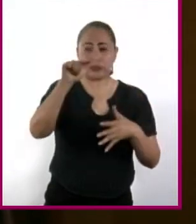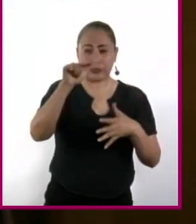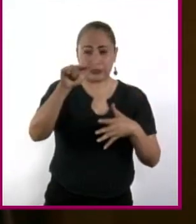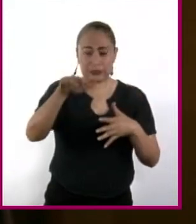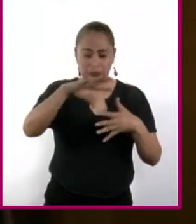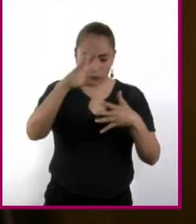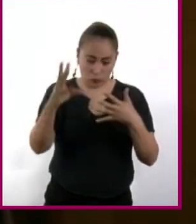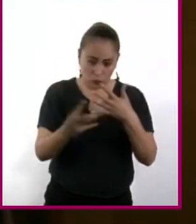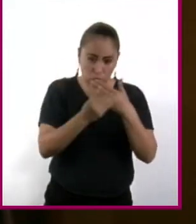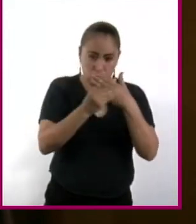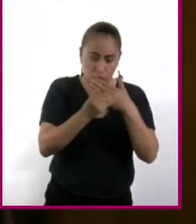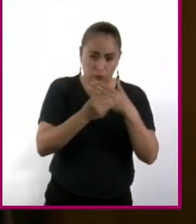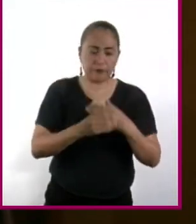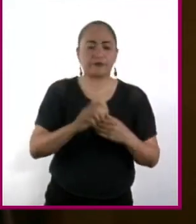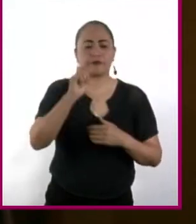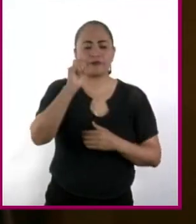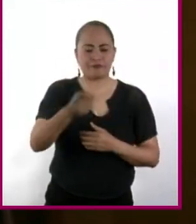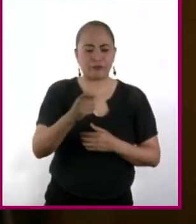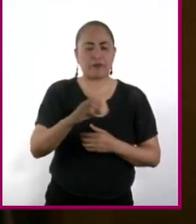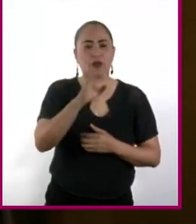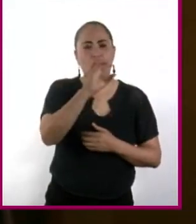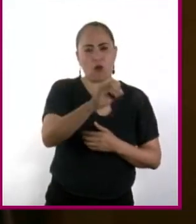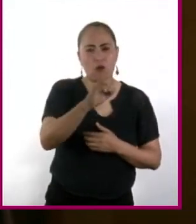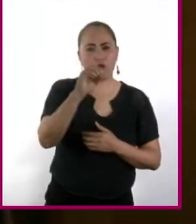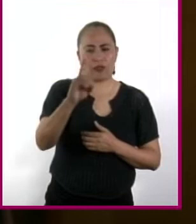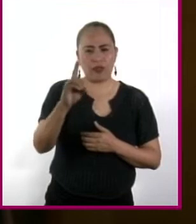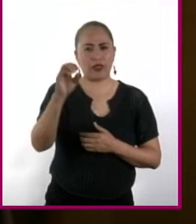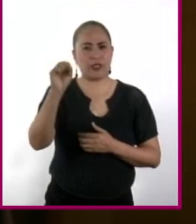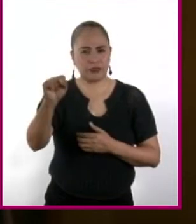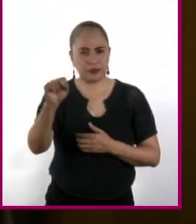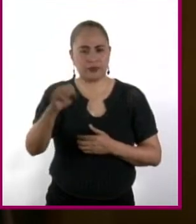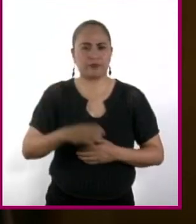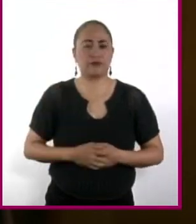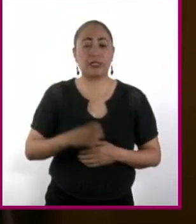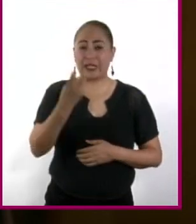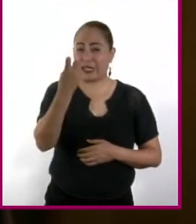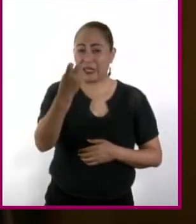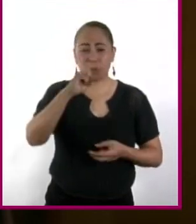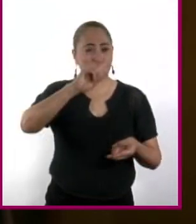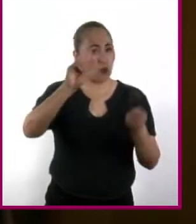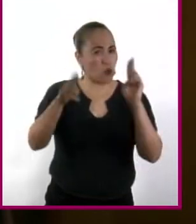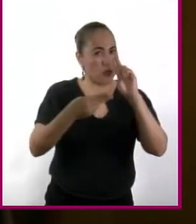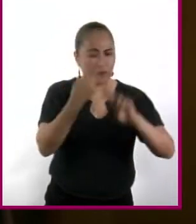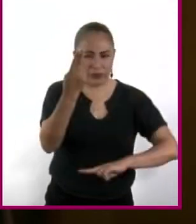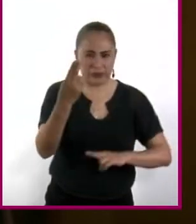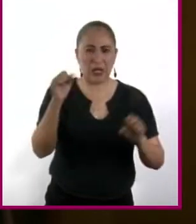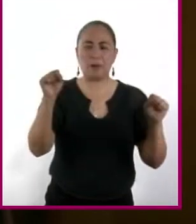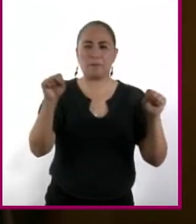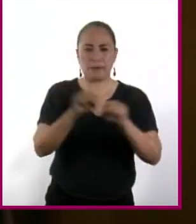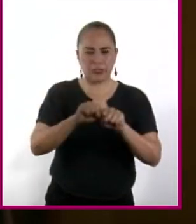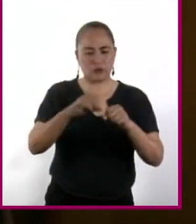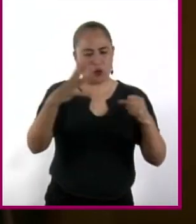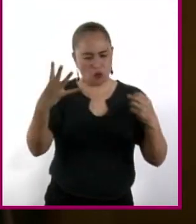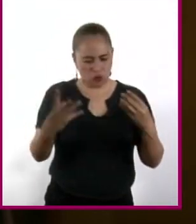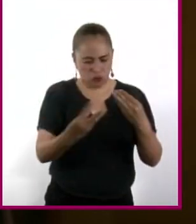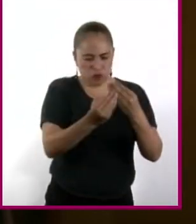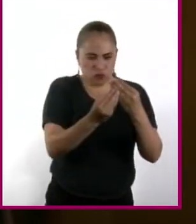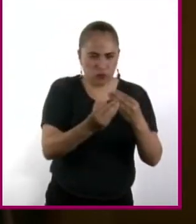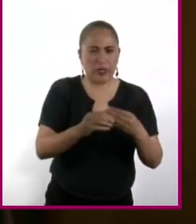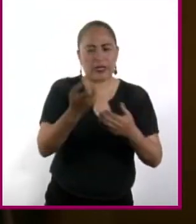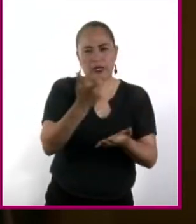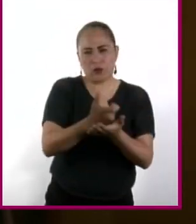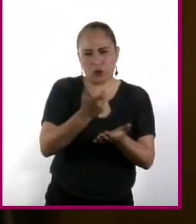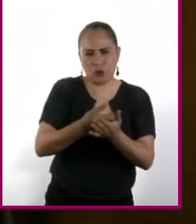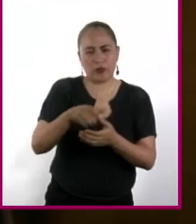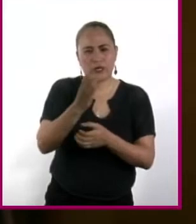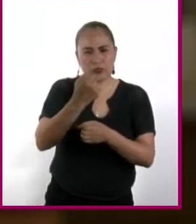agenda, conocidos como los ODS, son universales e integran las dimensiones económicas,